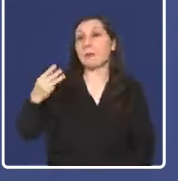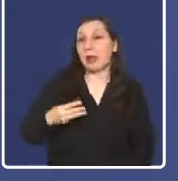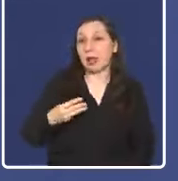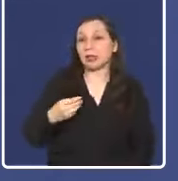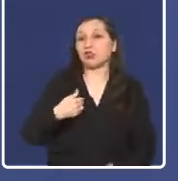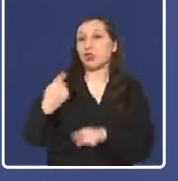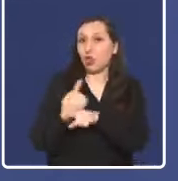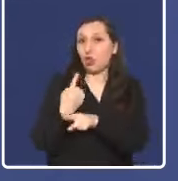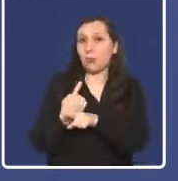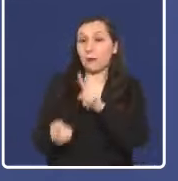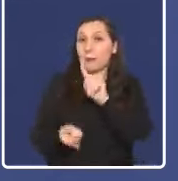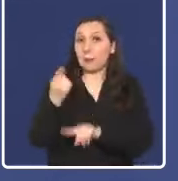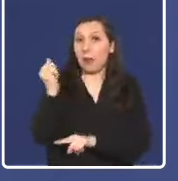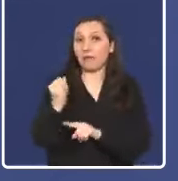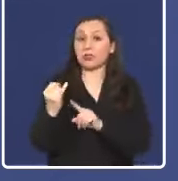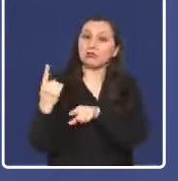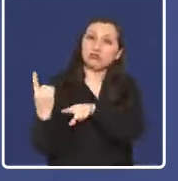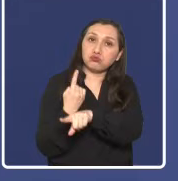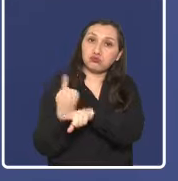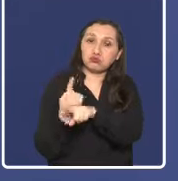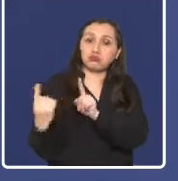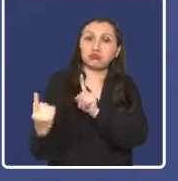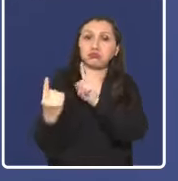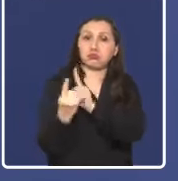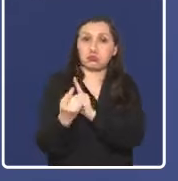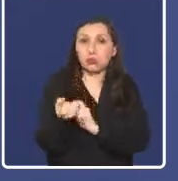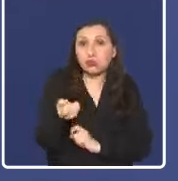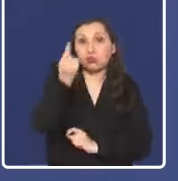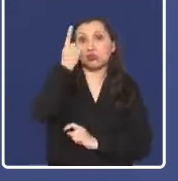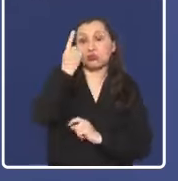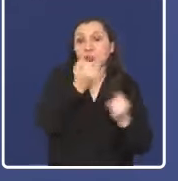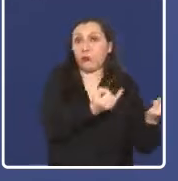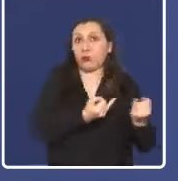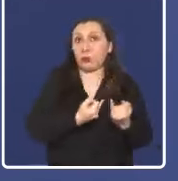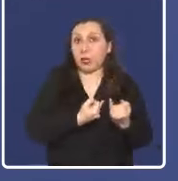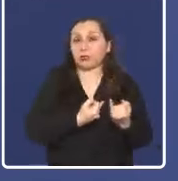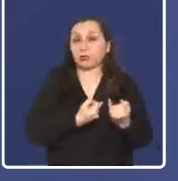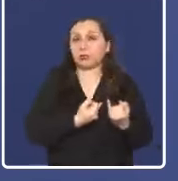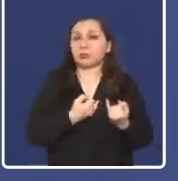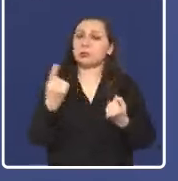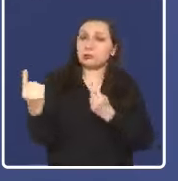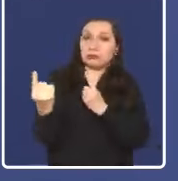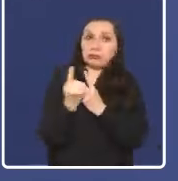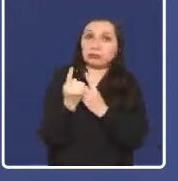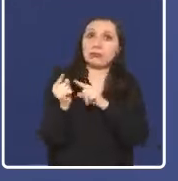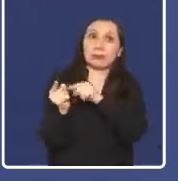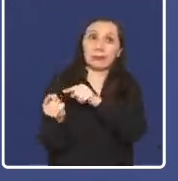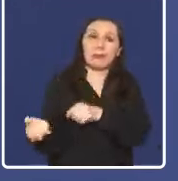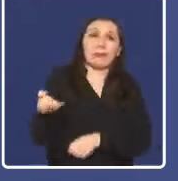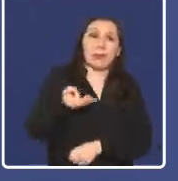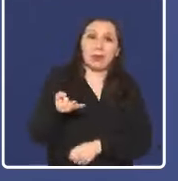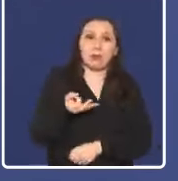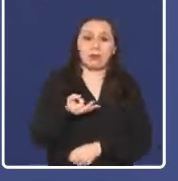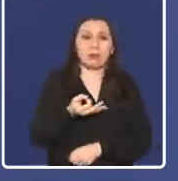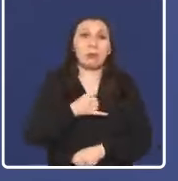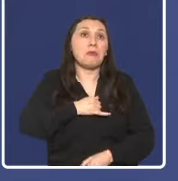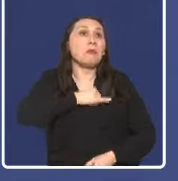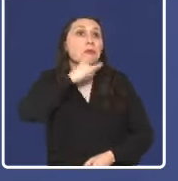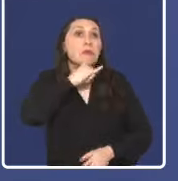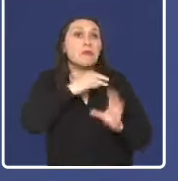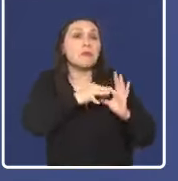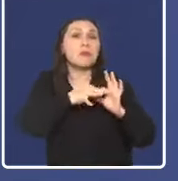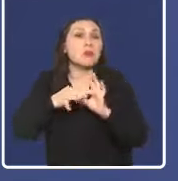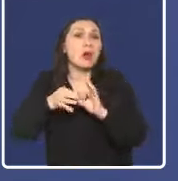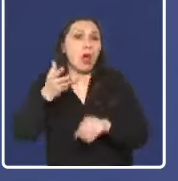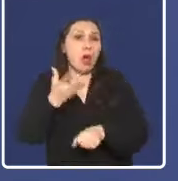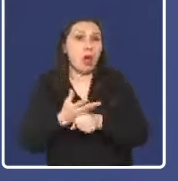el día martes en la noche, cuando converso con él por primera vez, que tomo conocimiento de esta situación, en donde él me señala que no tenía conocimiento